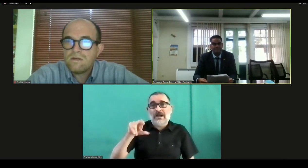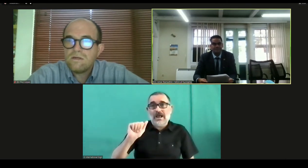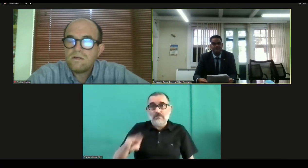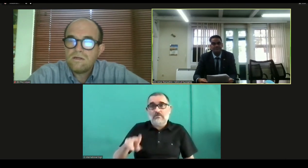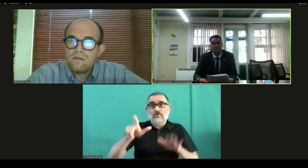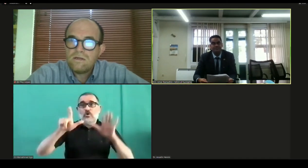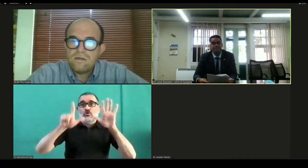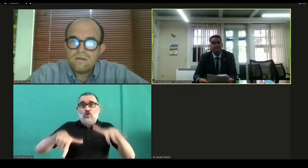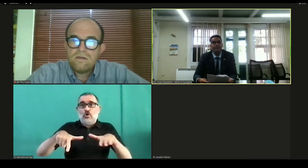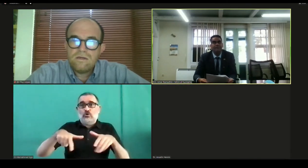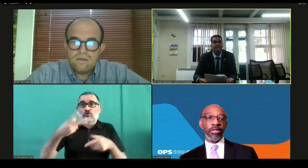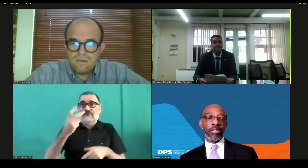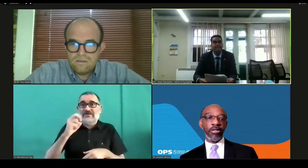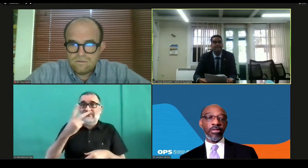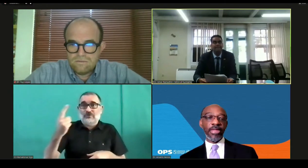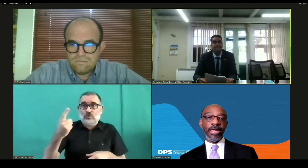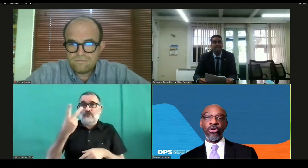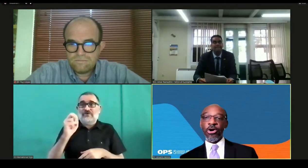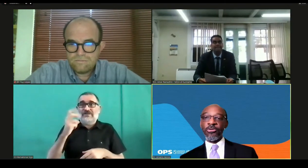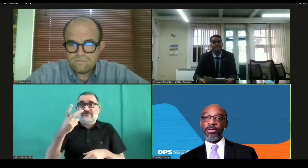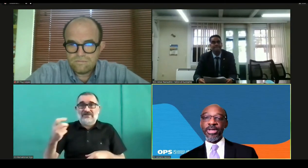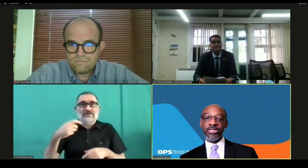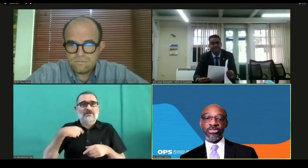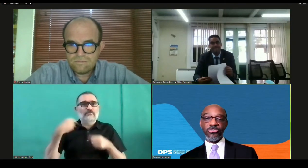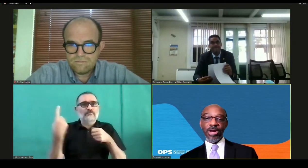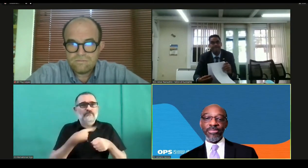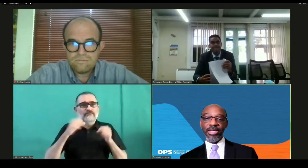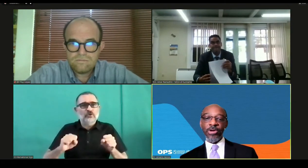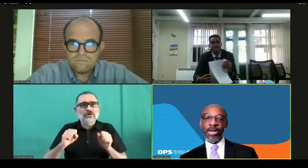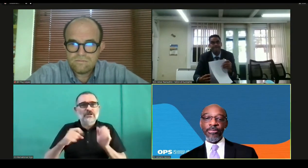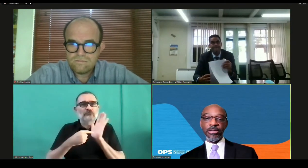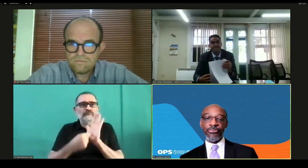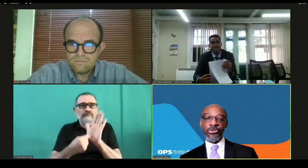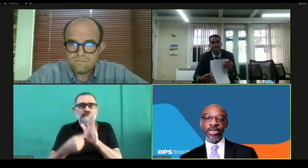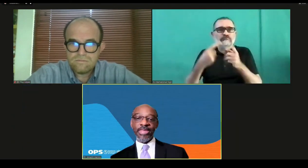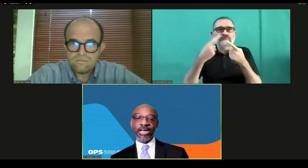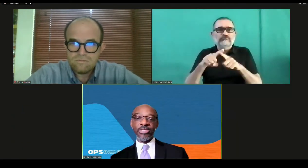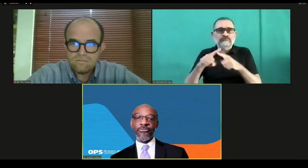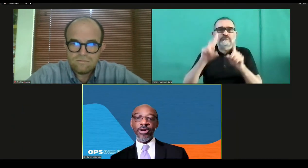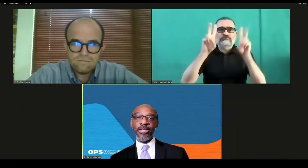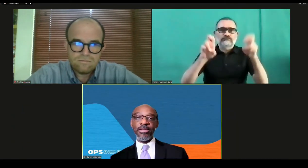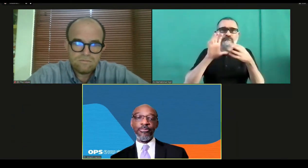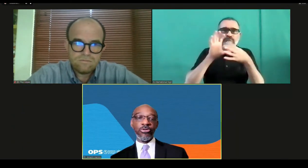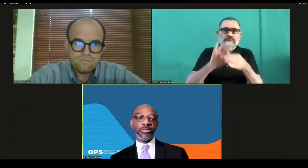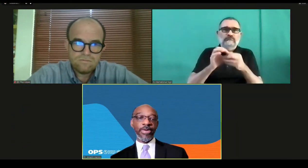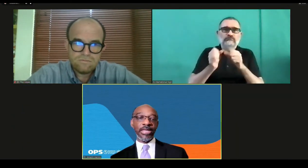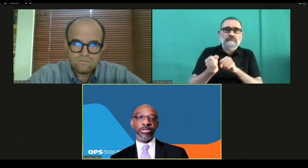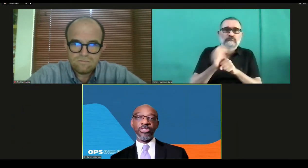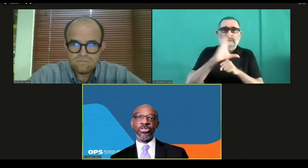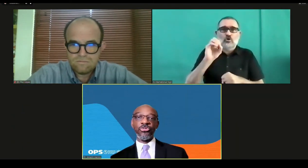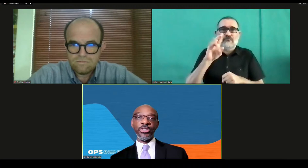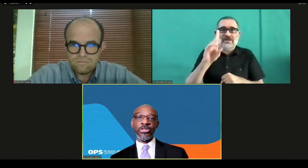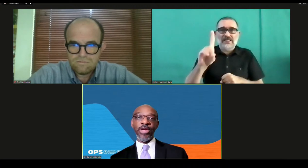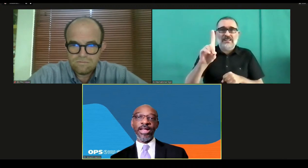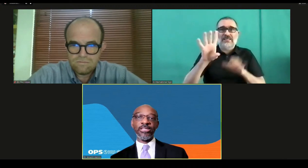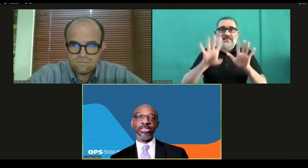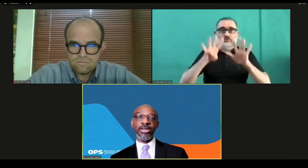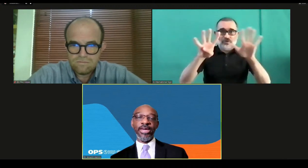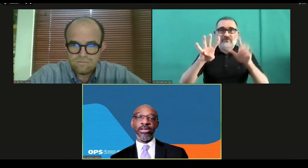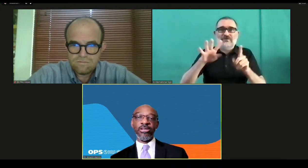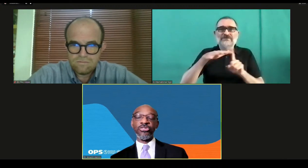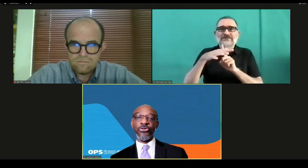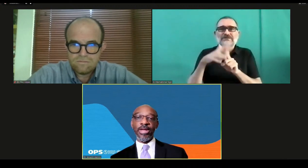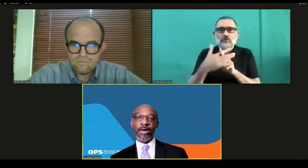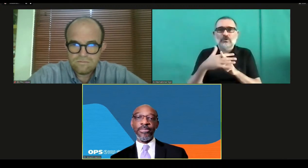una política de salud en todas las políticas muchas gracias por su atención muchas gracias señor ministro